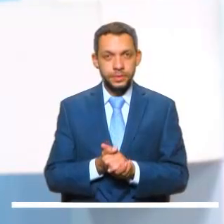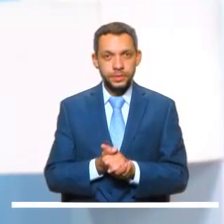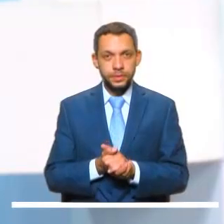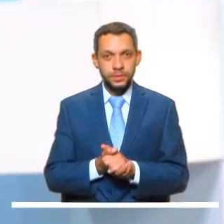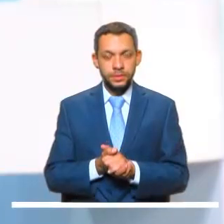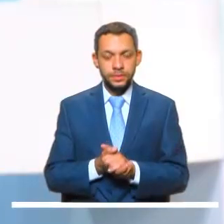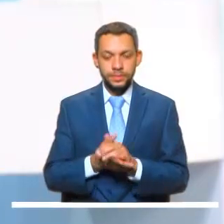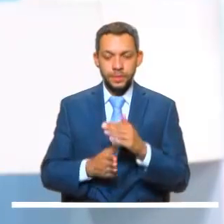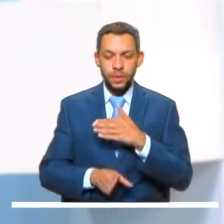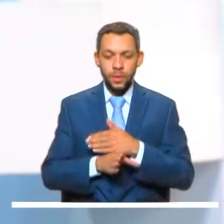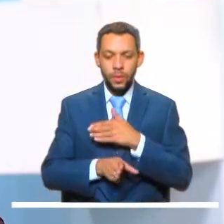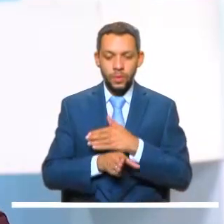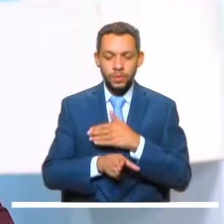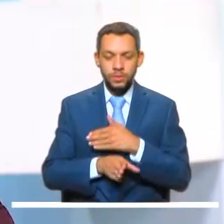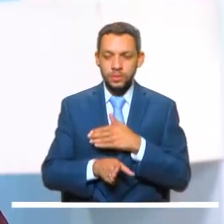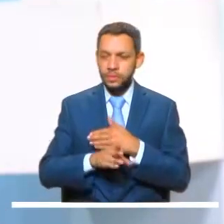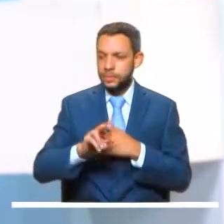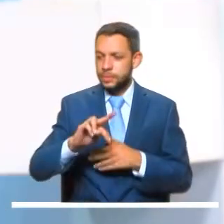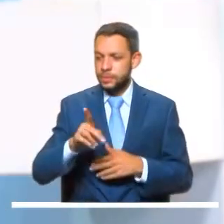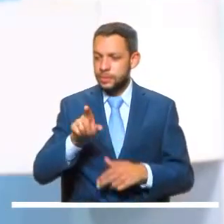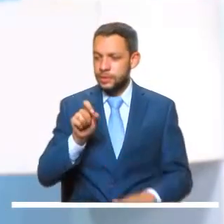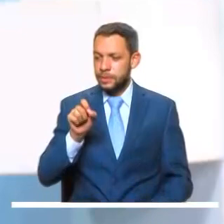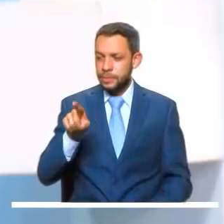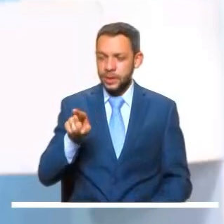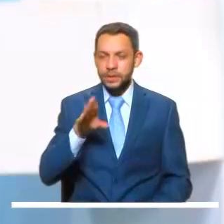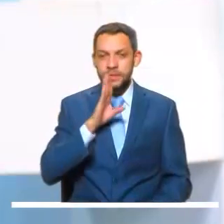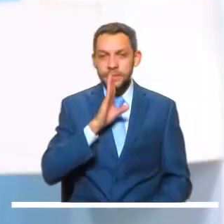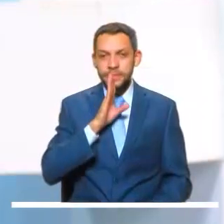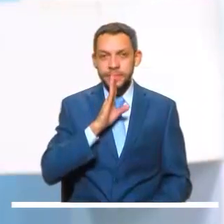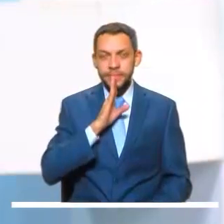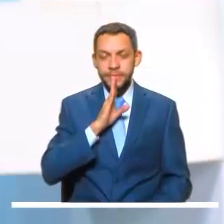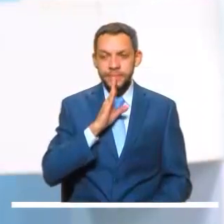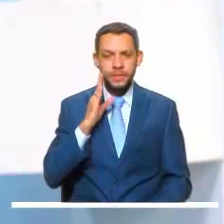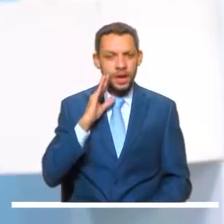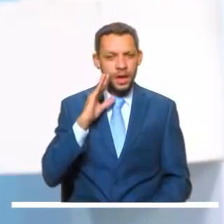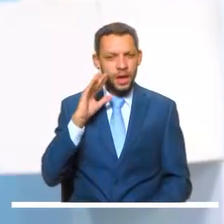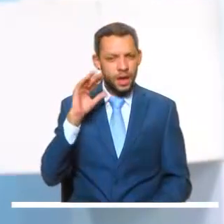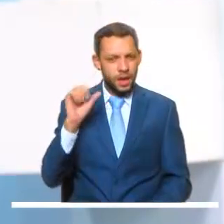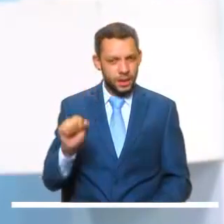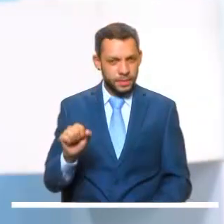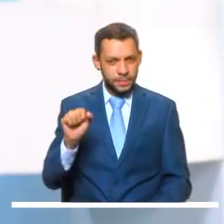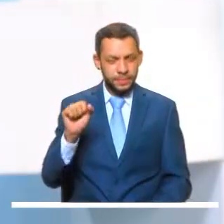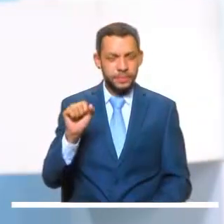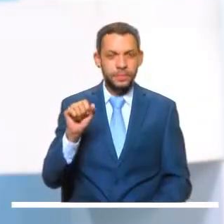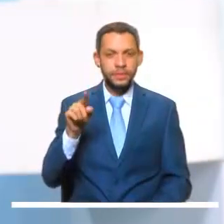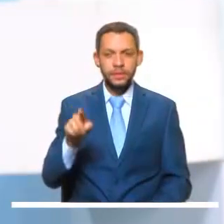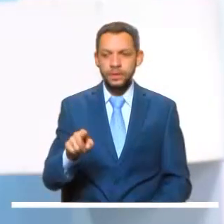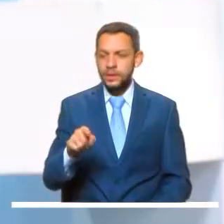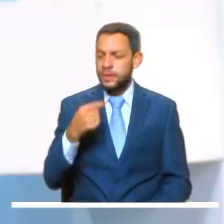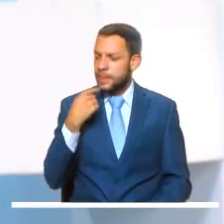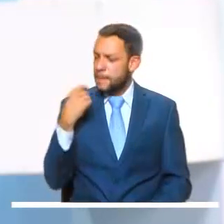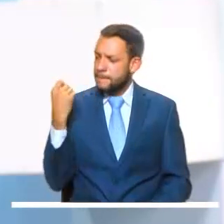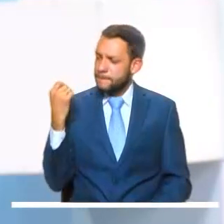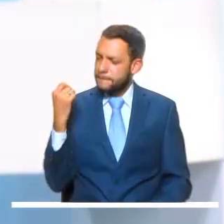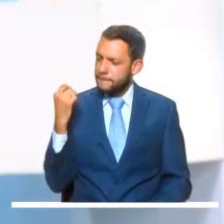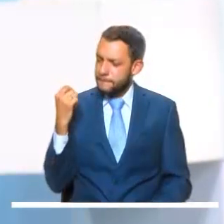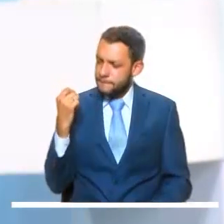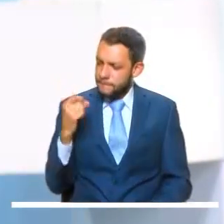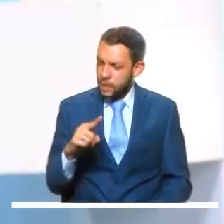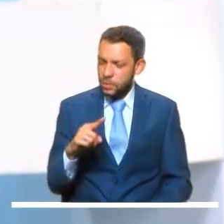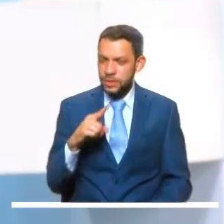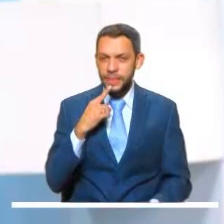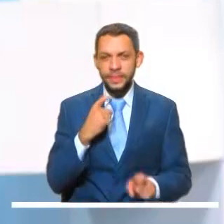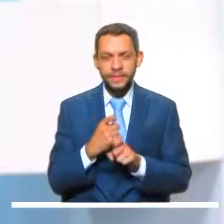vamos con esta siguiente pregunta que hace betancourt bolaños tengo una fascitis plantar